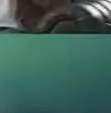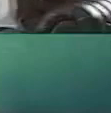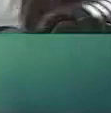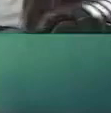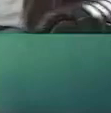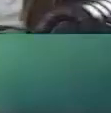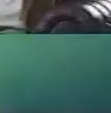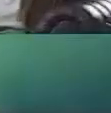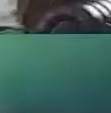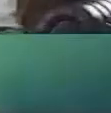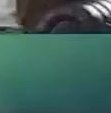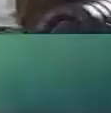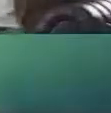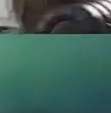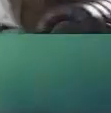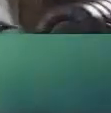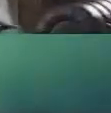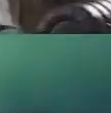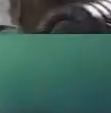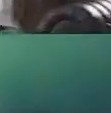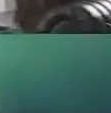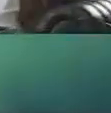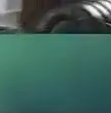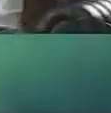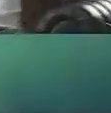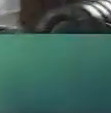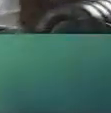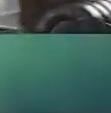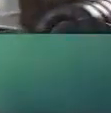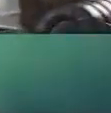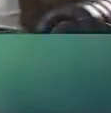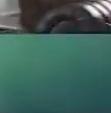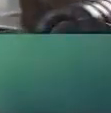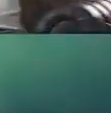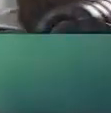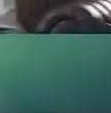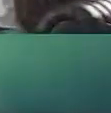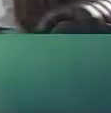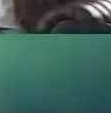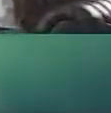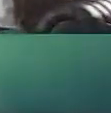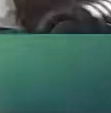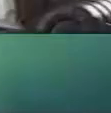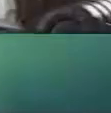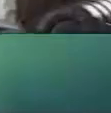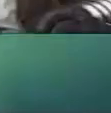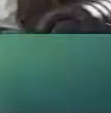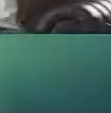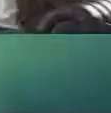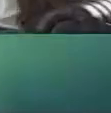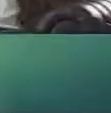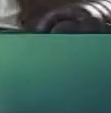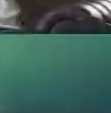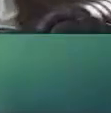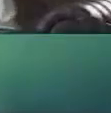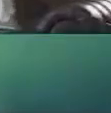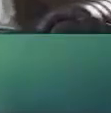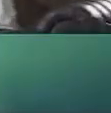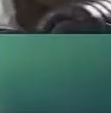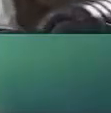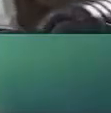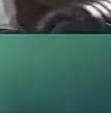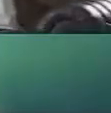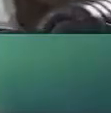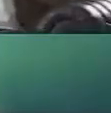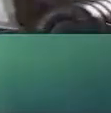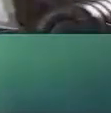no están preparados a comunicarse con lengua de señas. Entonces lo importante es que puedan utilizar un intérprete.